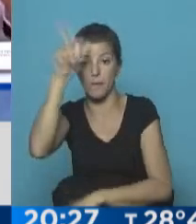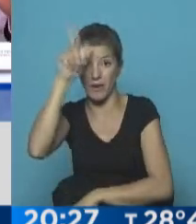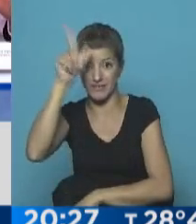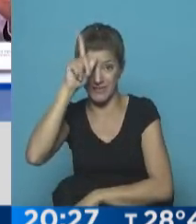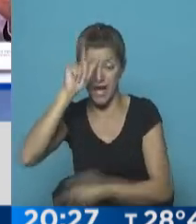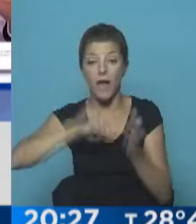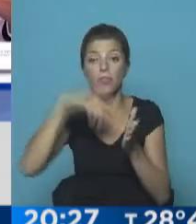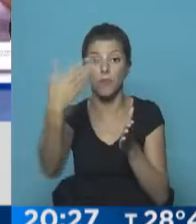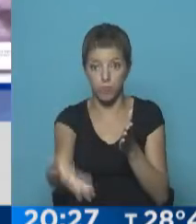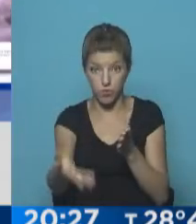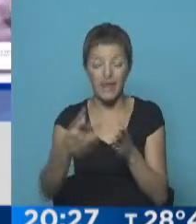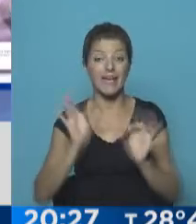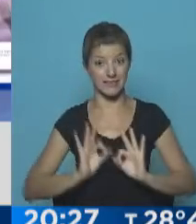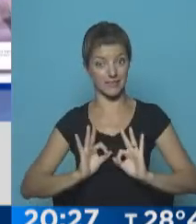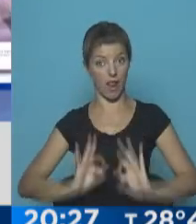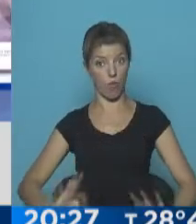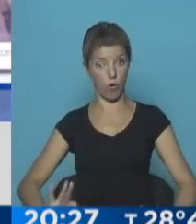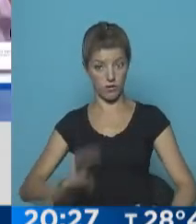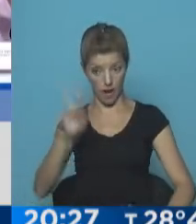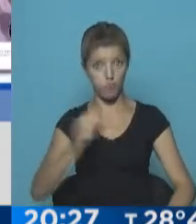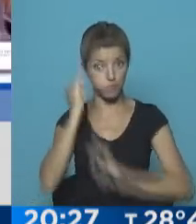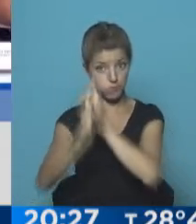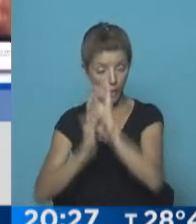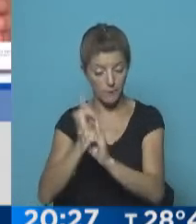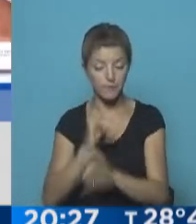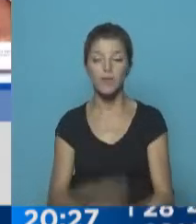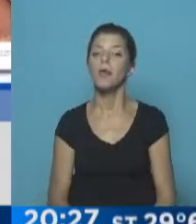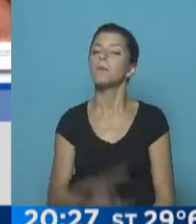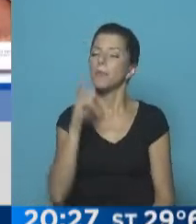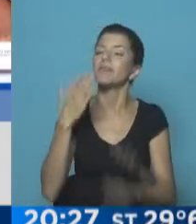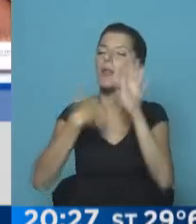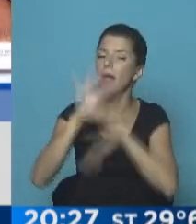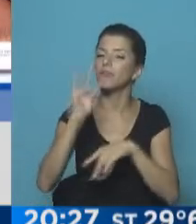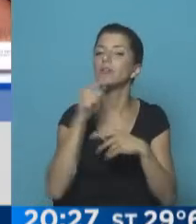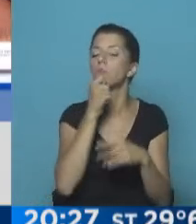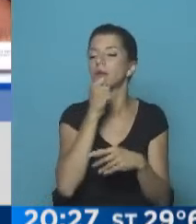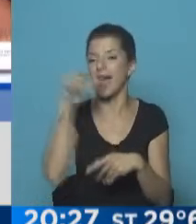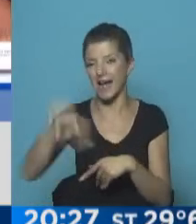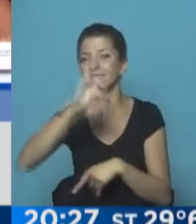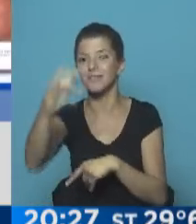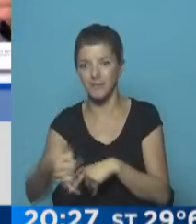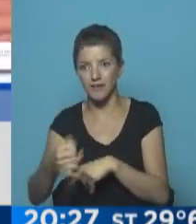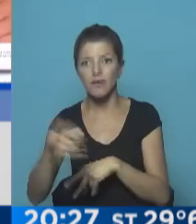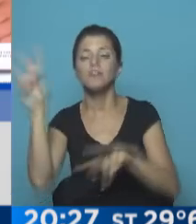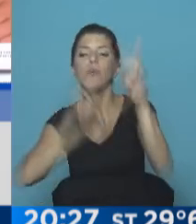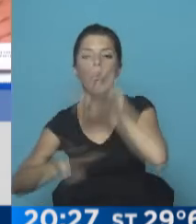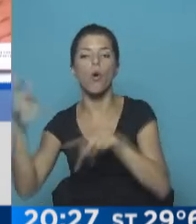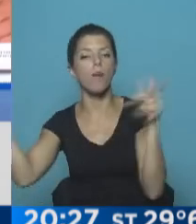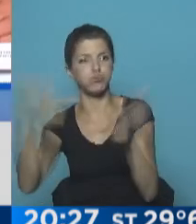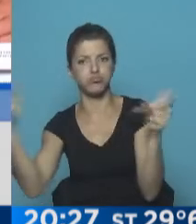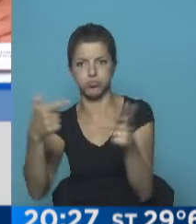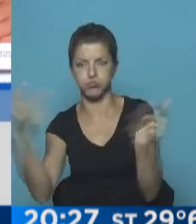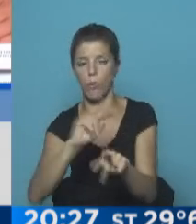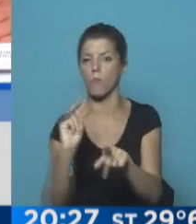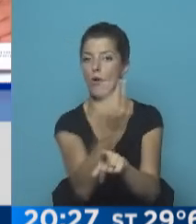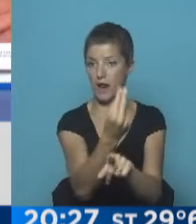bonaerense sobreviviente. Y tal vez la más compleja, en el sentido de que acá sí tenemos una tentativa de homicidio calificada por tratarse de